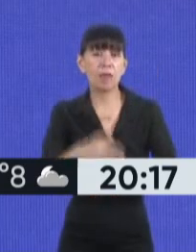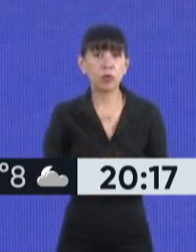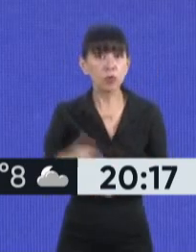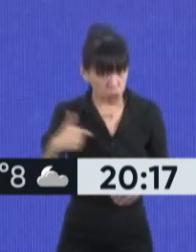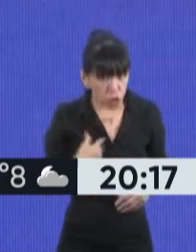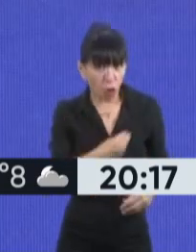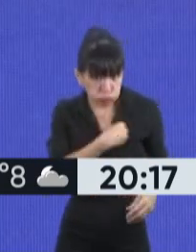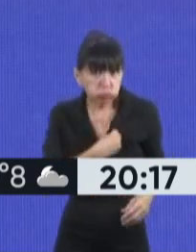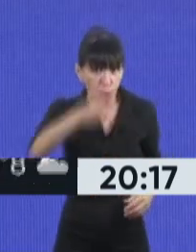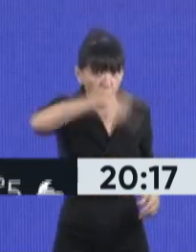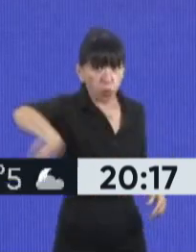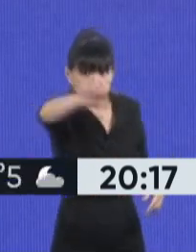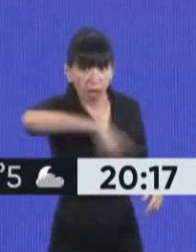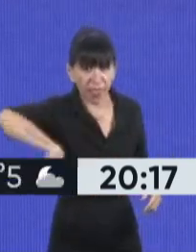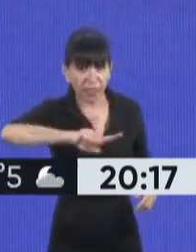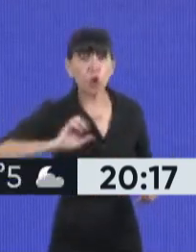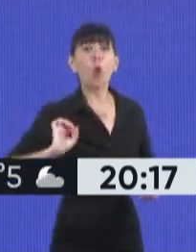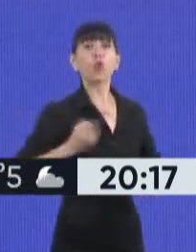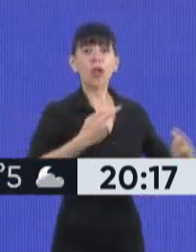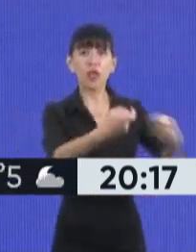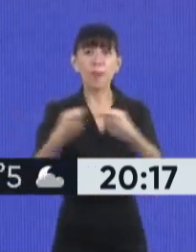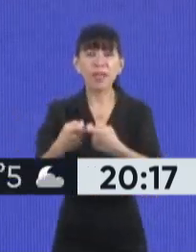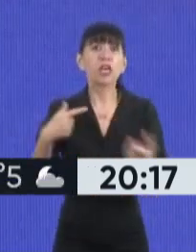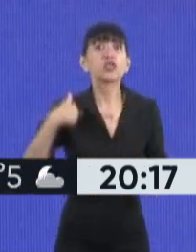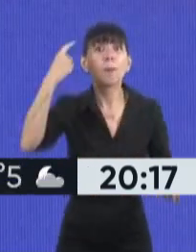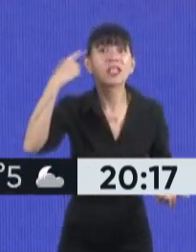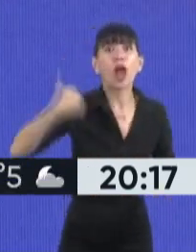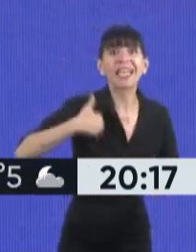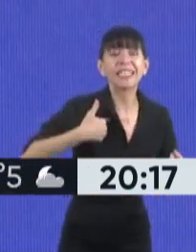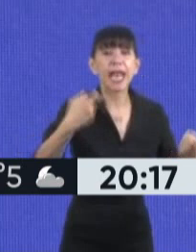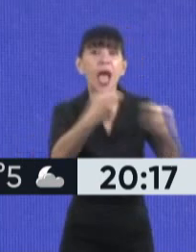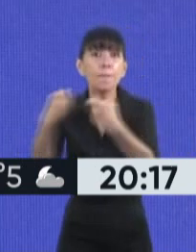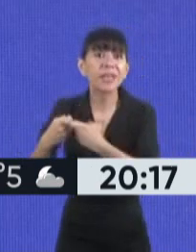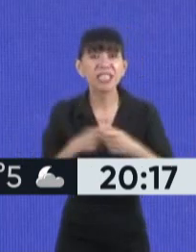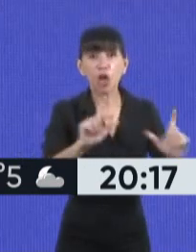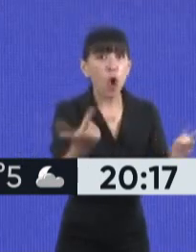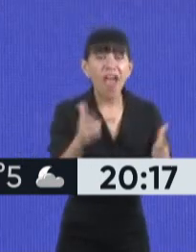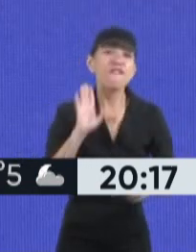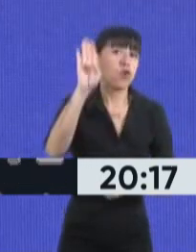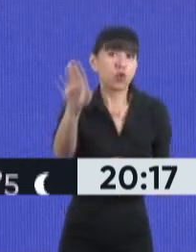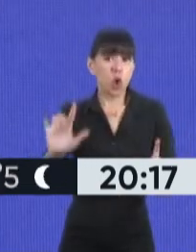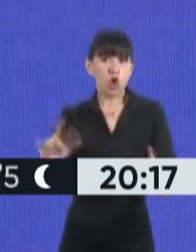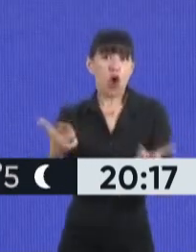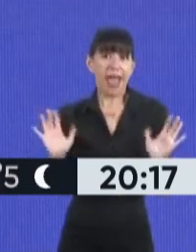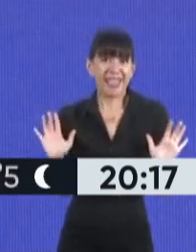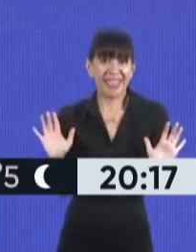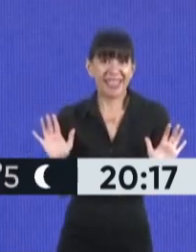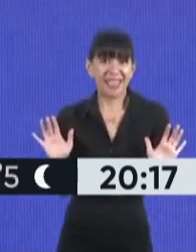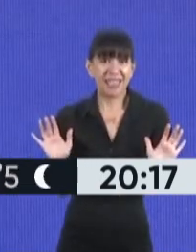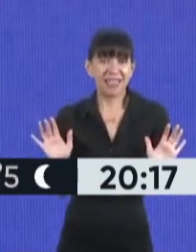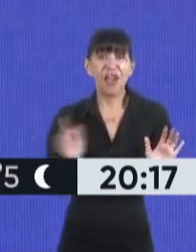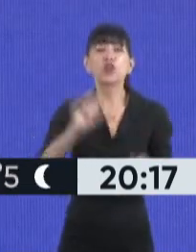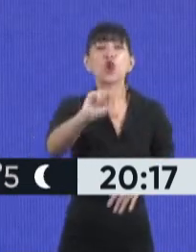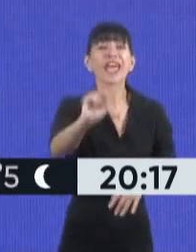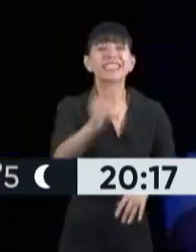empresarios. Yo creo que una Argentina sin empresarios no tiene futuro. Y yo no creo que el Estado esté llamado a reemplazar